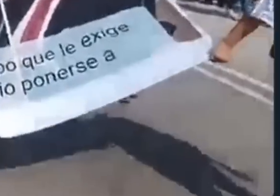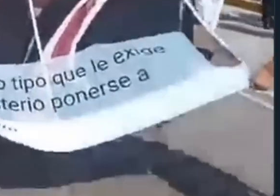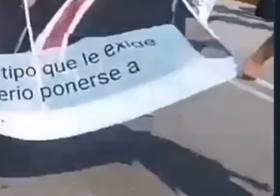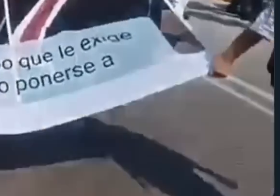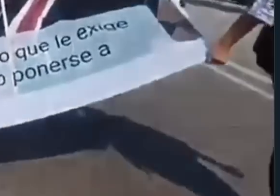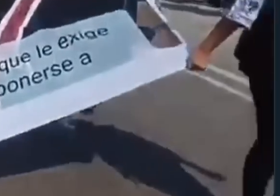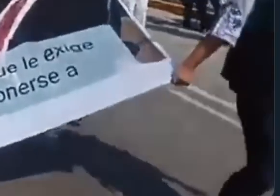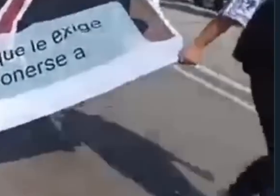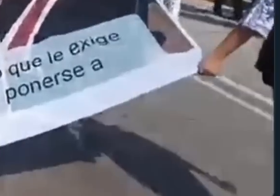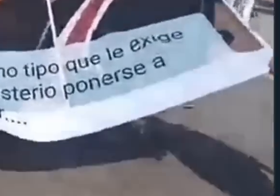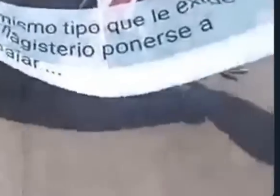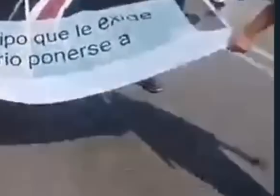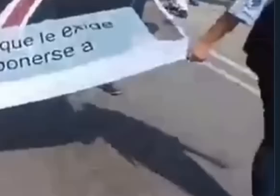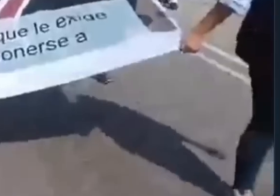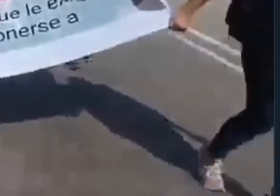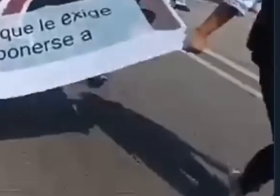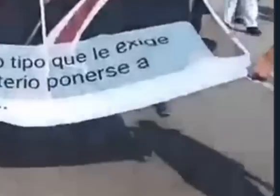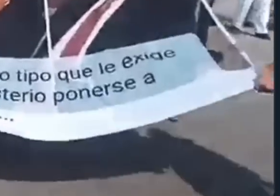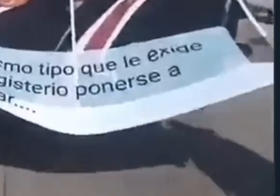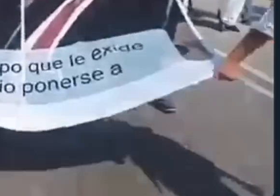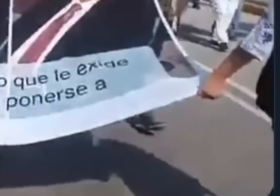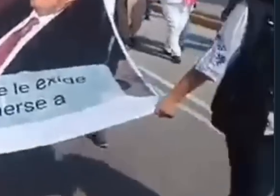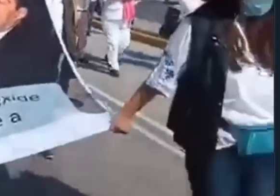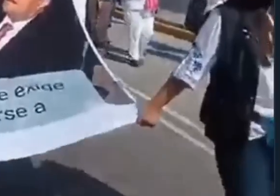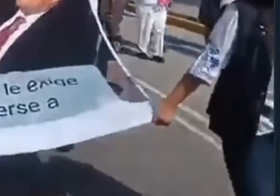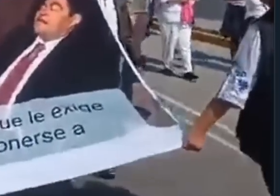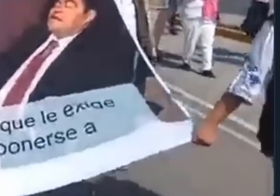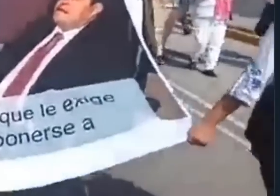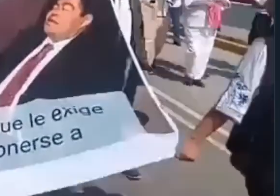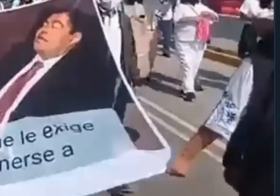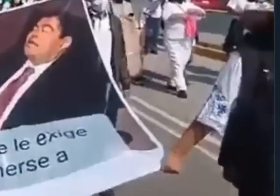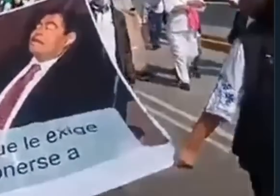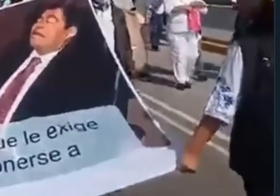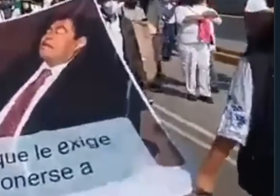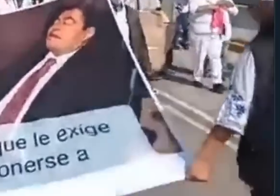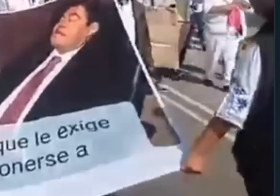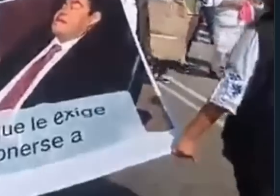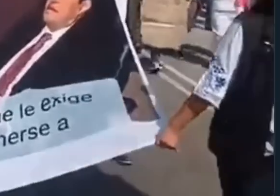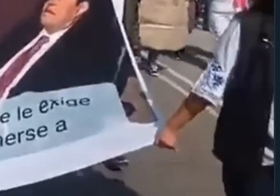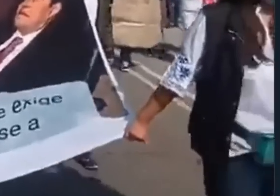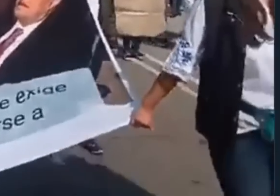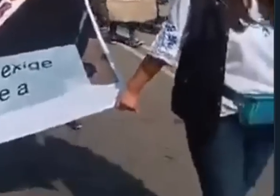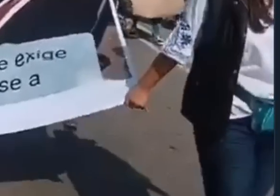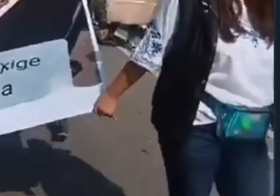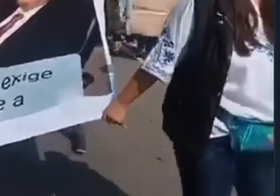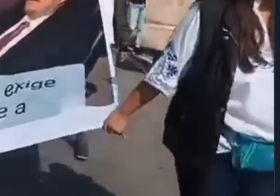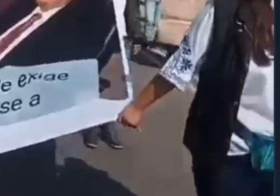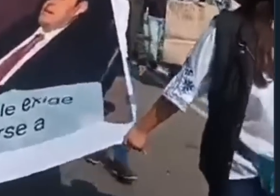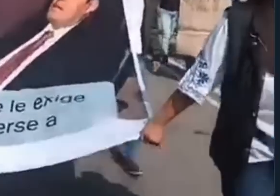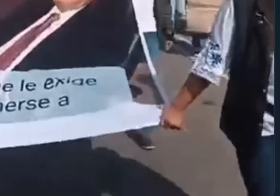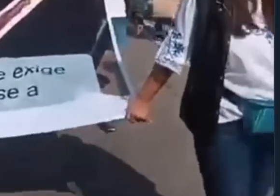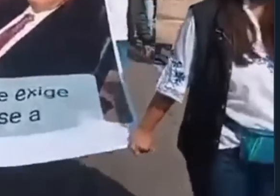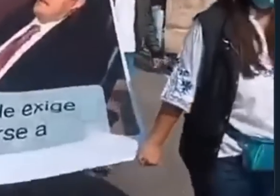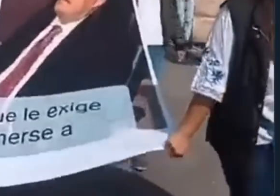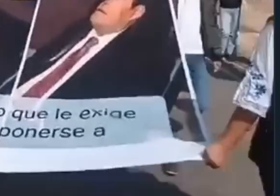que dijo que se iba a pagar, pues volvió a hablar negativamente de los profesores, diciendo que no han trabajado, cuando